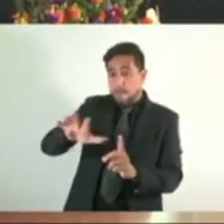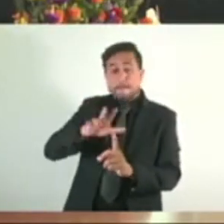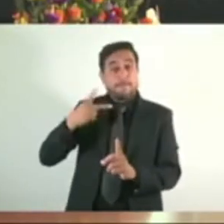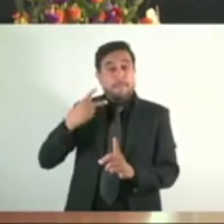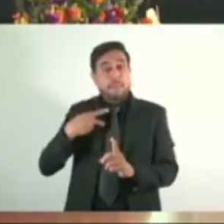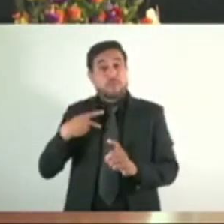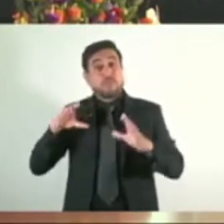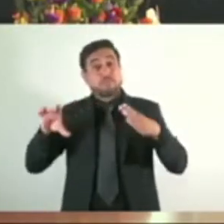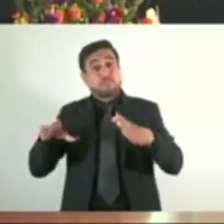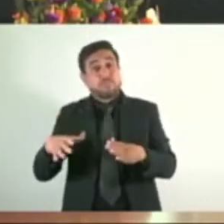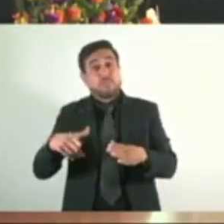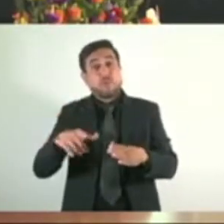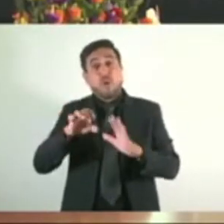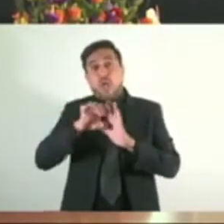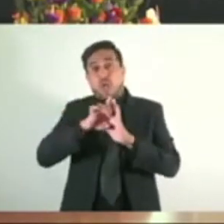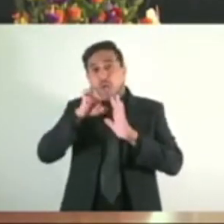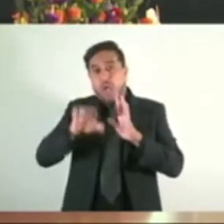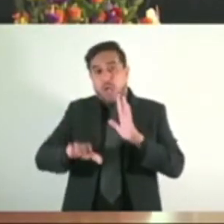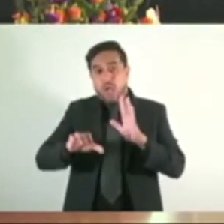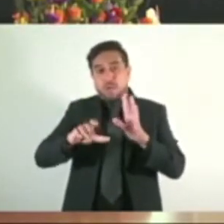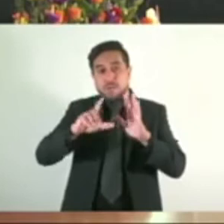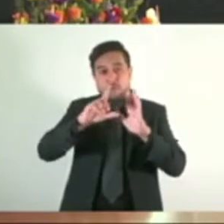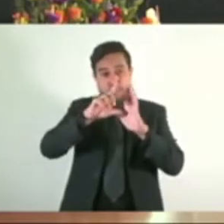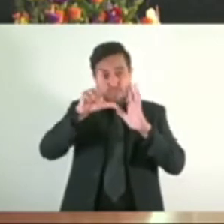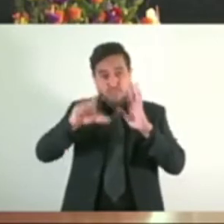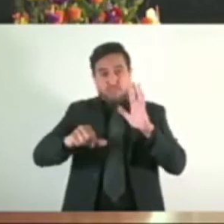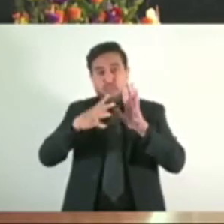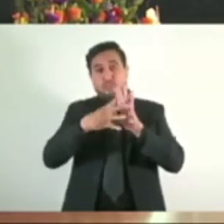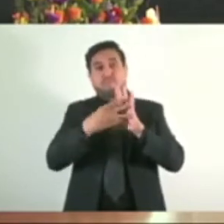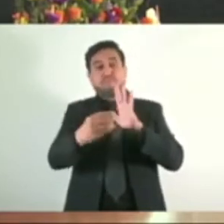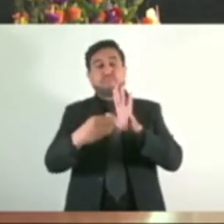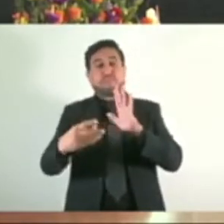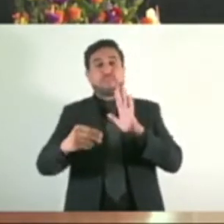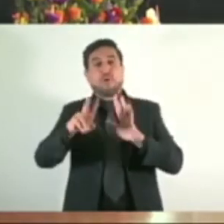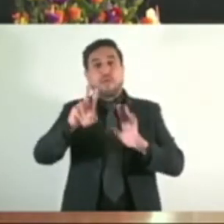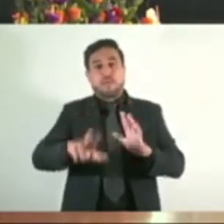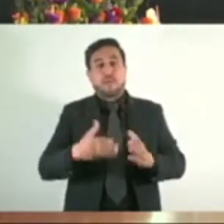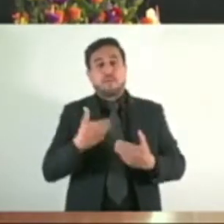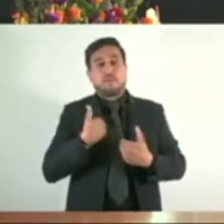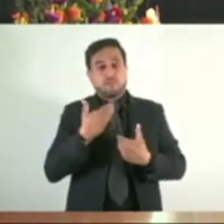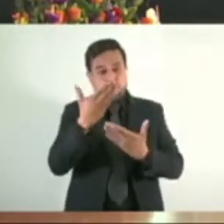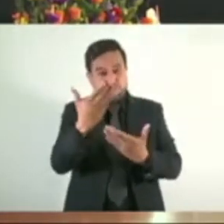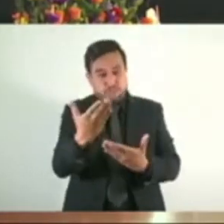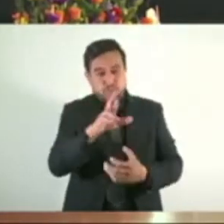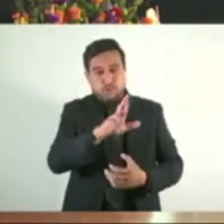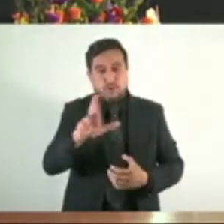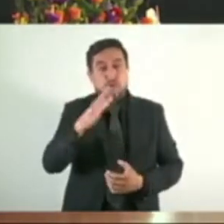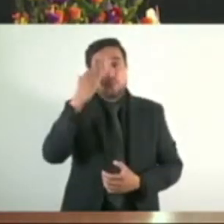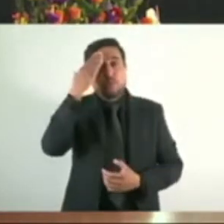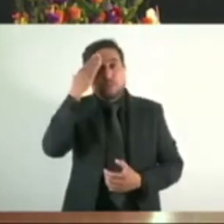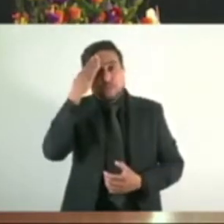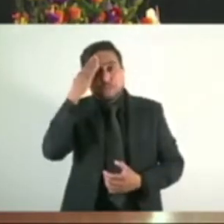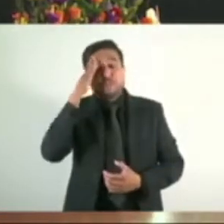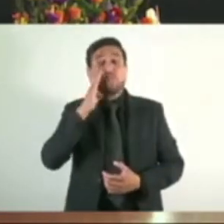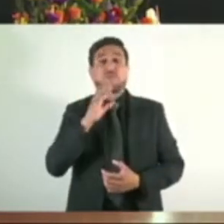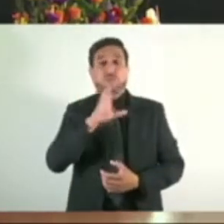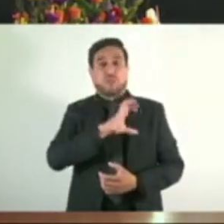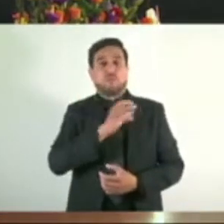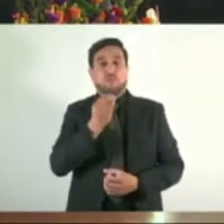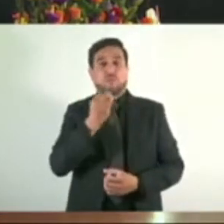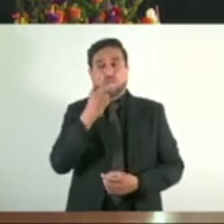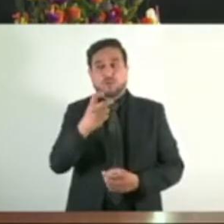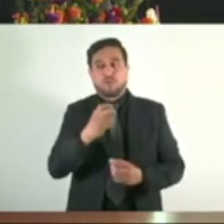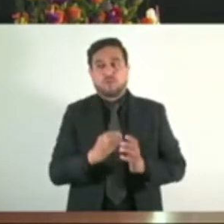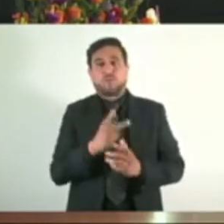institución un ejemplo a nivel México. Mi reconocimiento, aprecio por todo ello, por